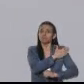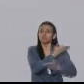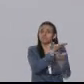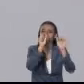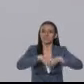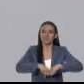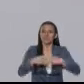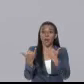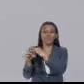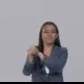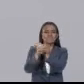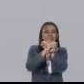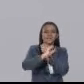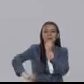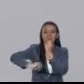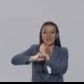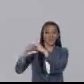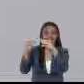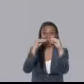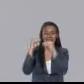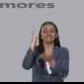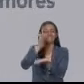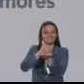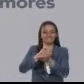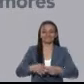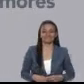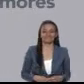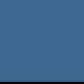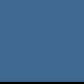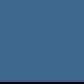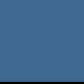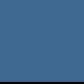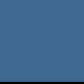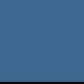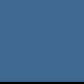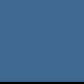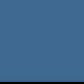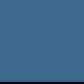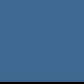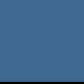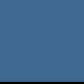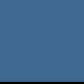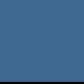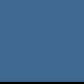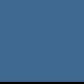son confiables. Únete a esta campaña y di no más rumores. Control,